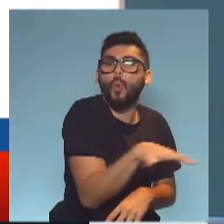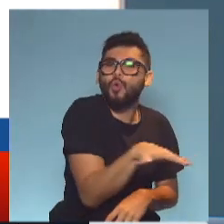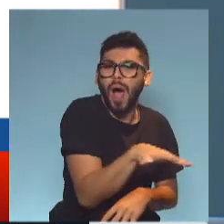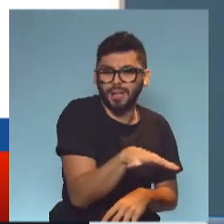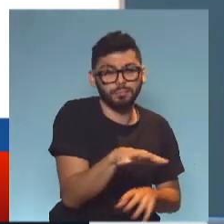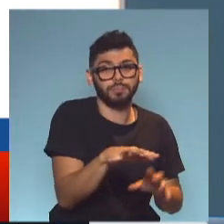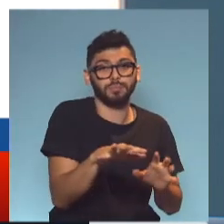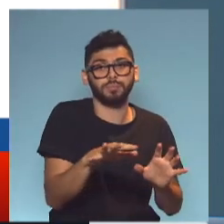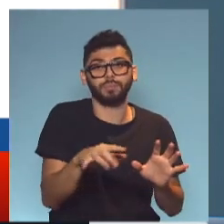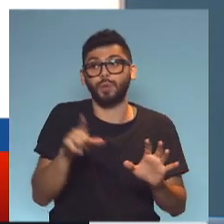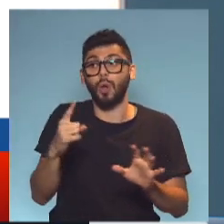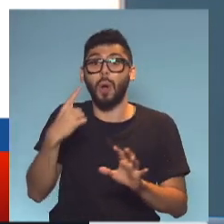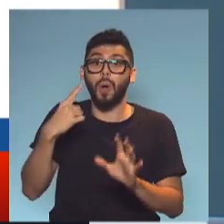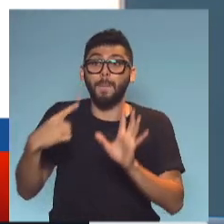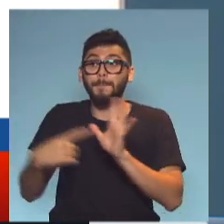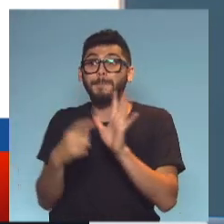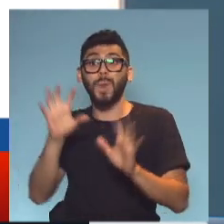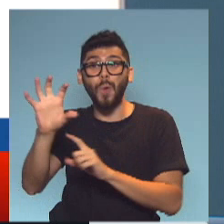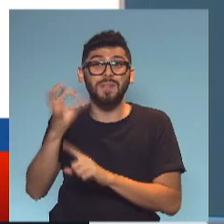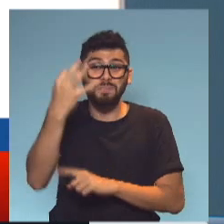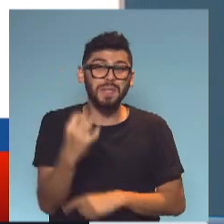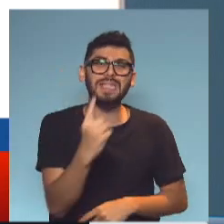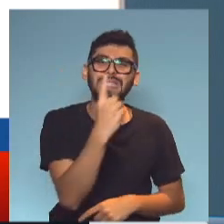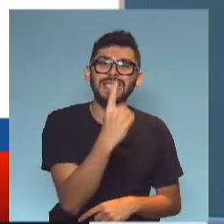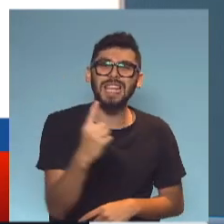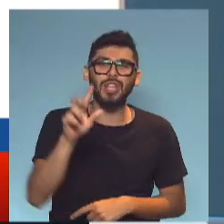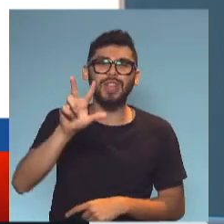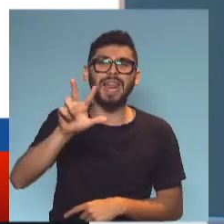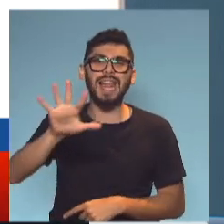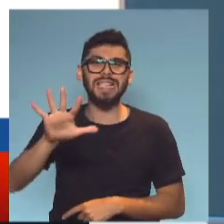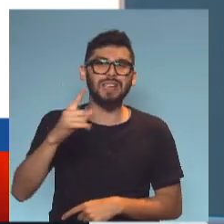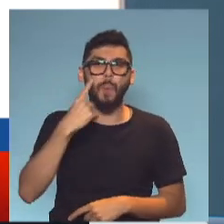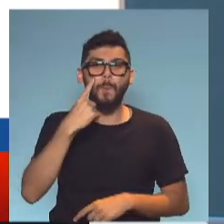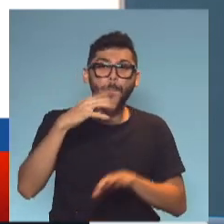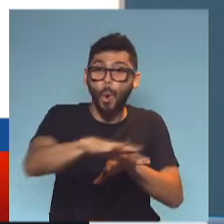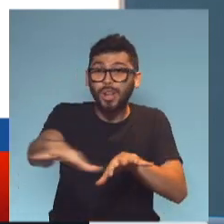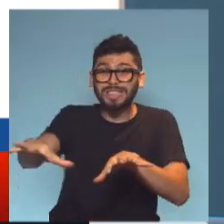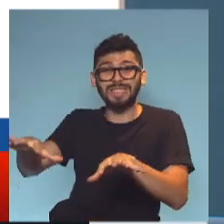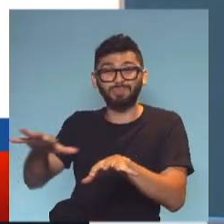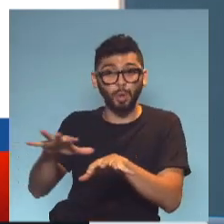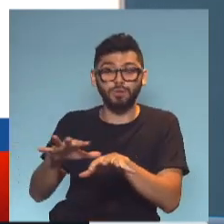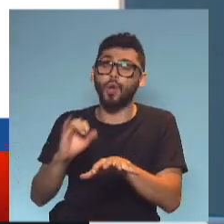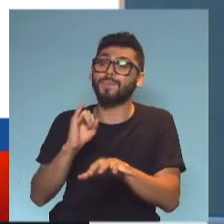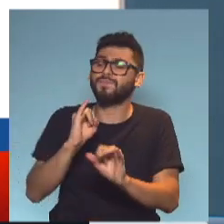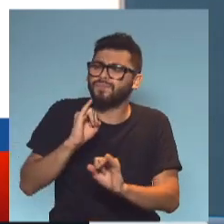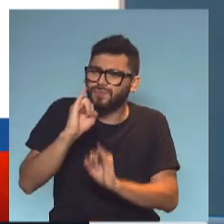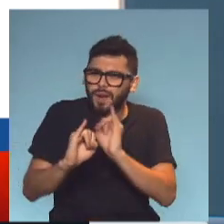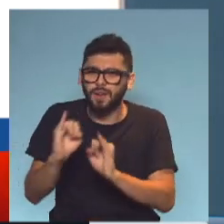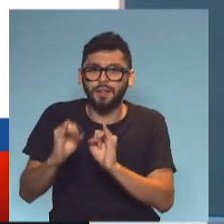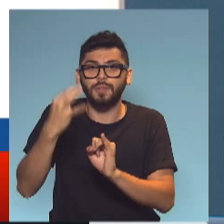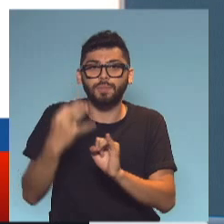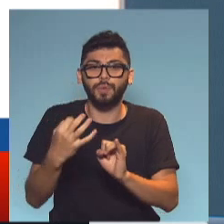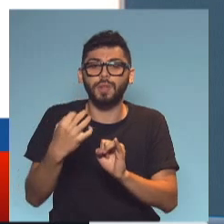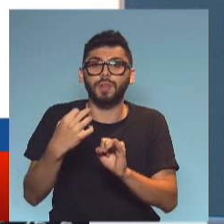Buenos Aires está dividida en 135 municipios, lo que se explicó fueron las diferencias para cada uno de los tres